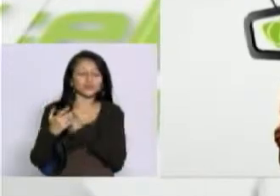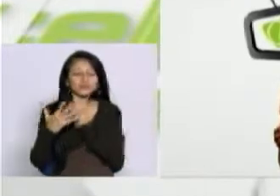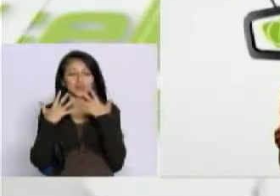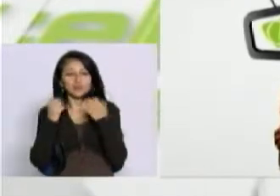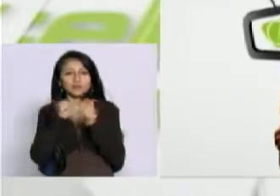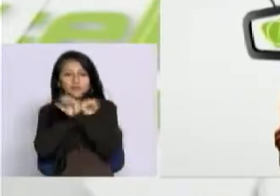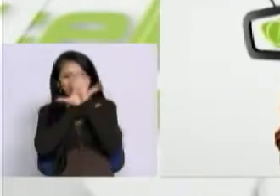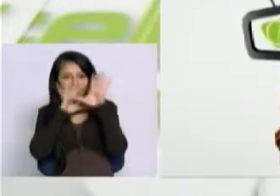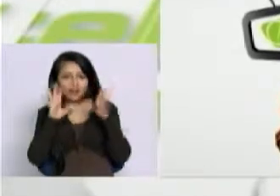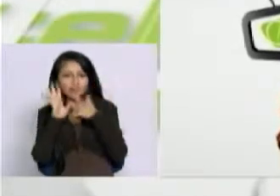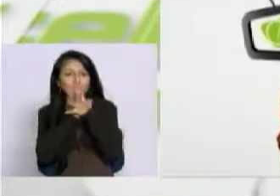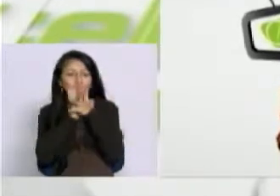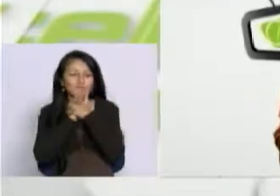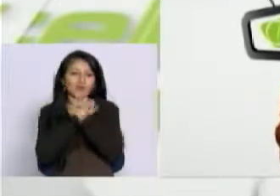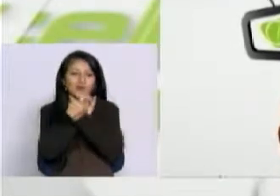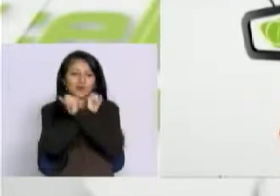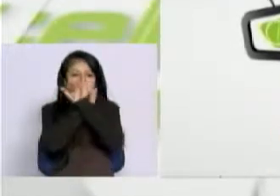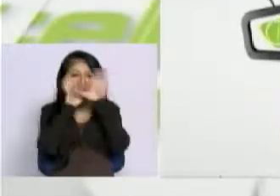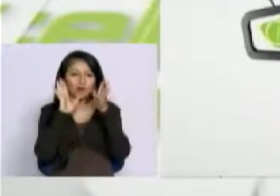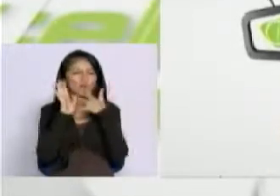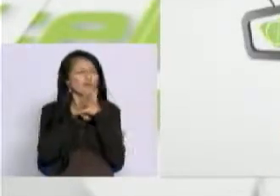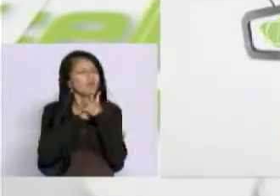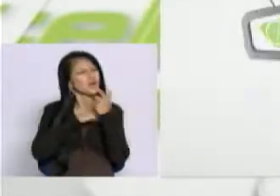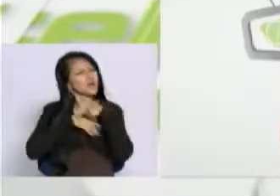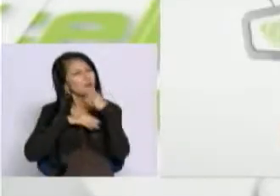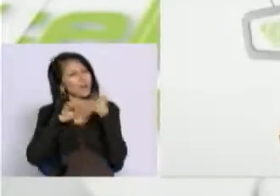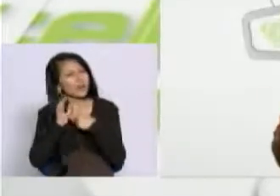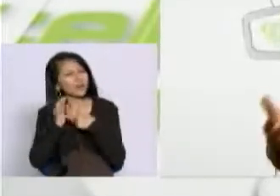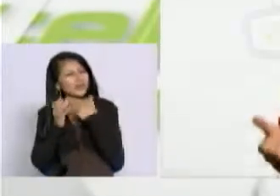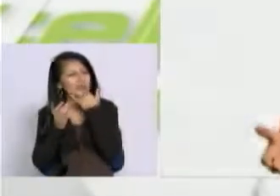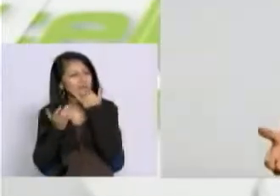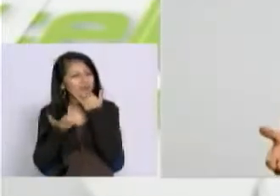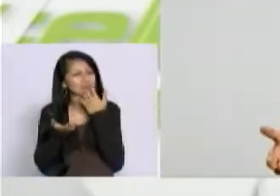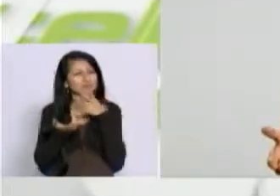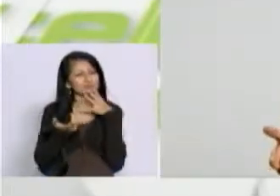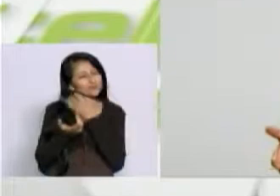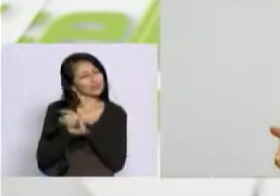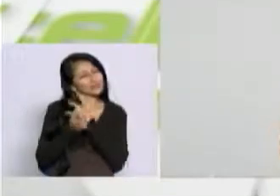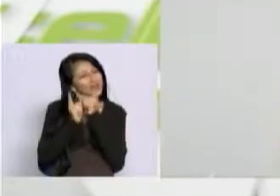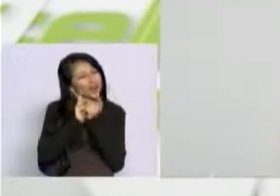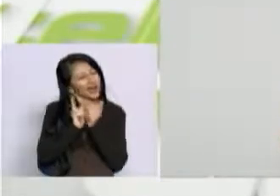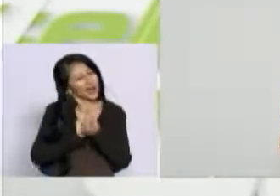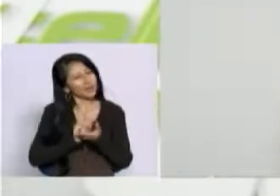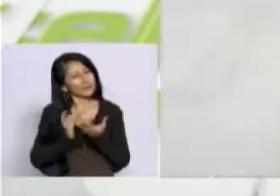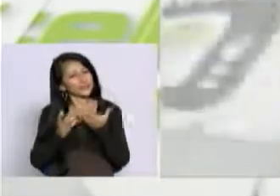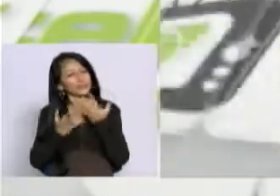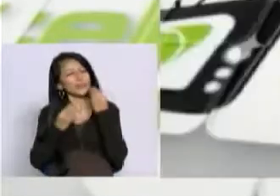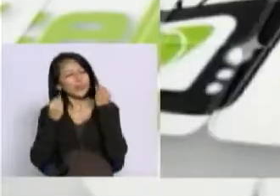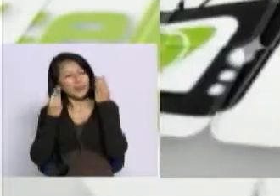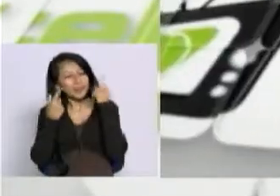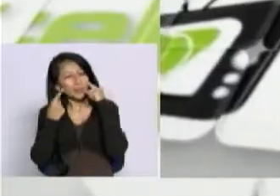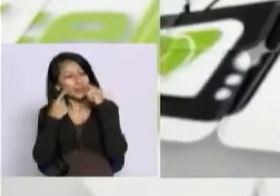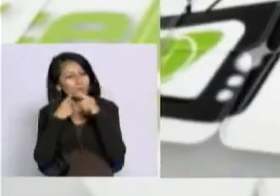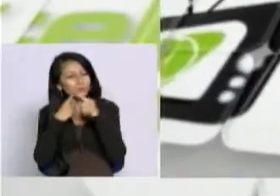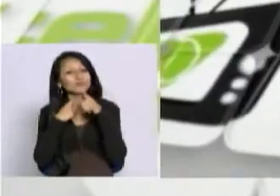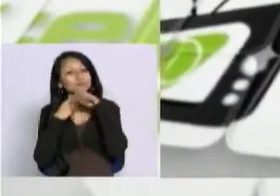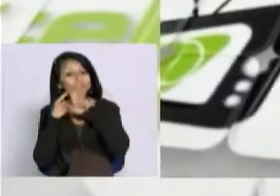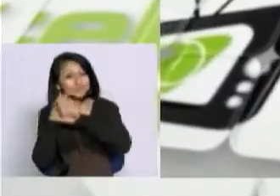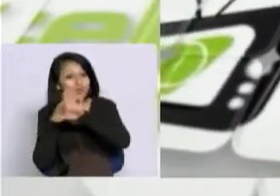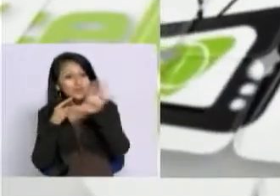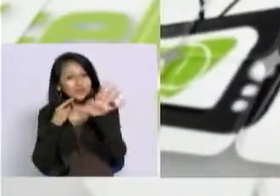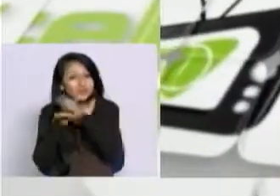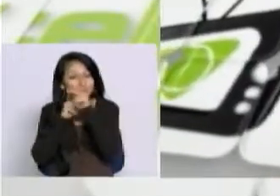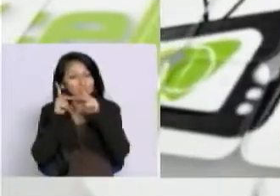aquí en El Defensor del Televidente y contarles un poquito por qué quisimos hacerlo de esta manera, para que ustedes también queden ahí pues